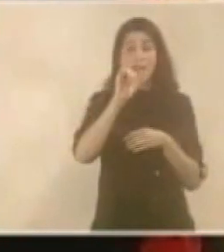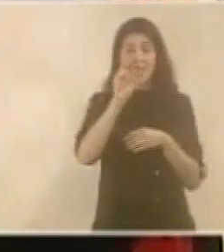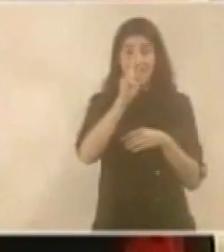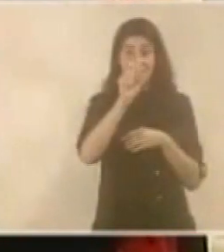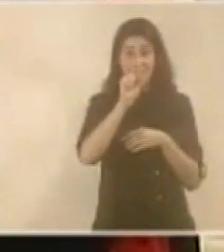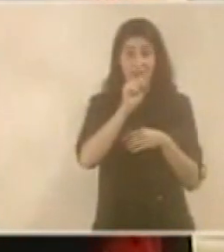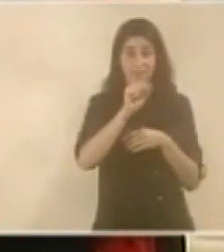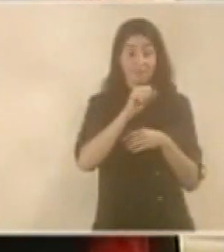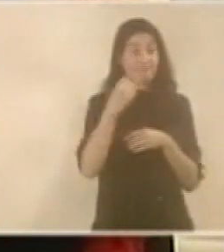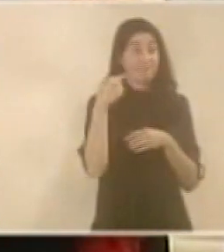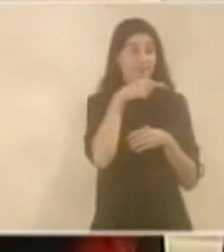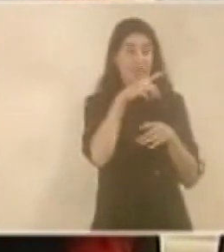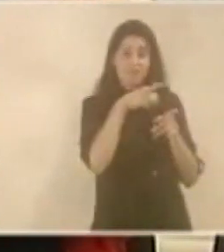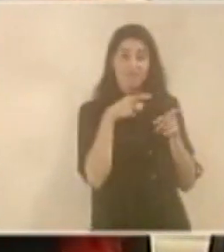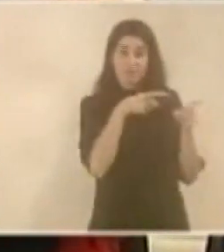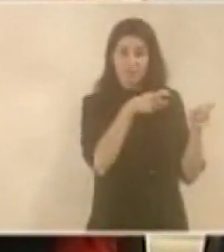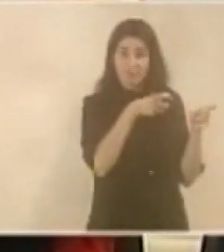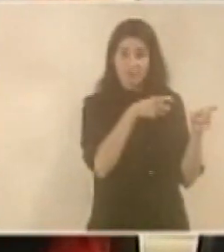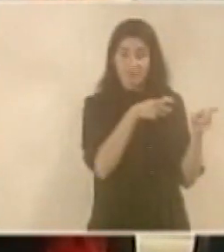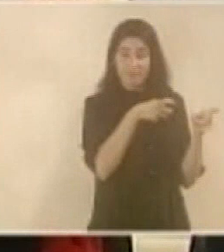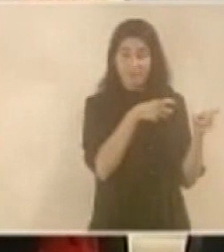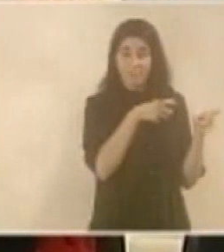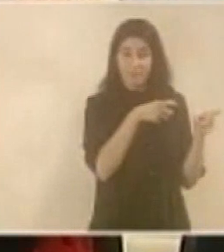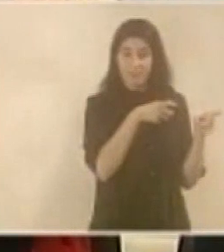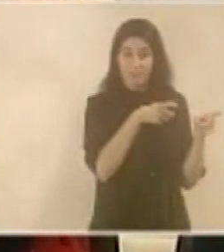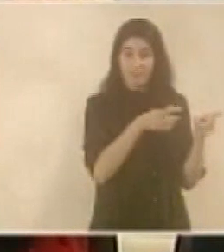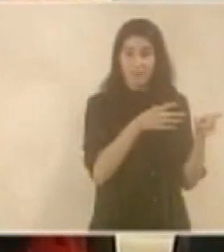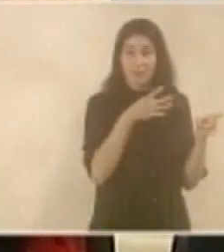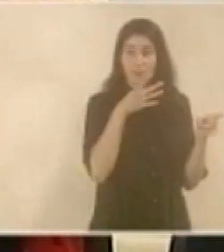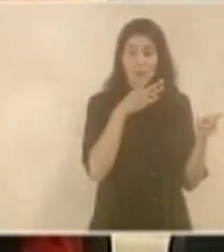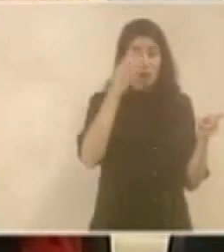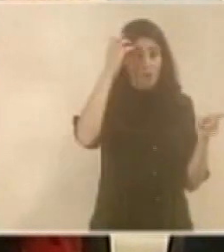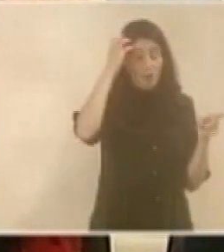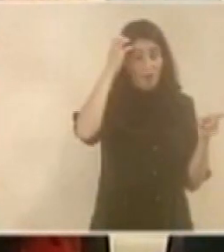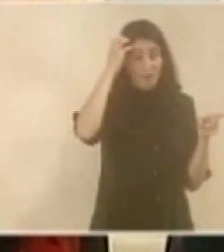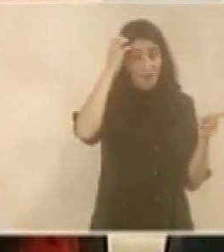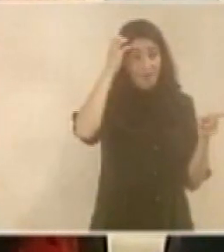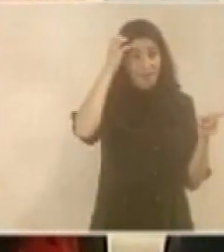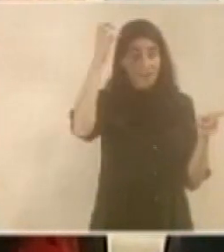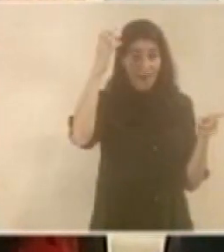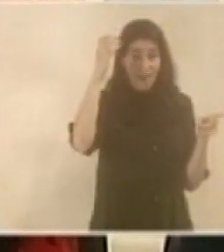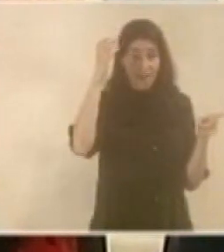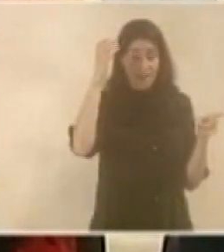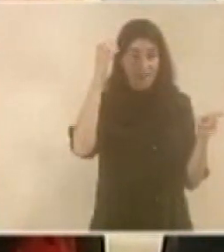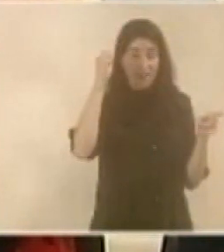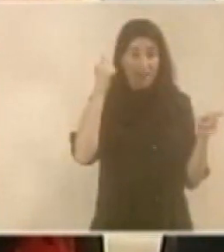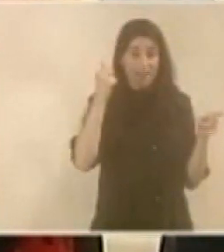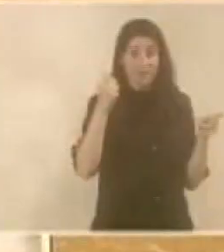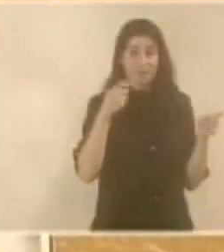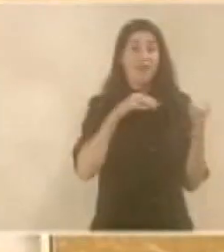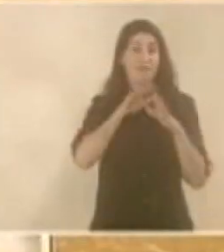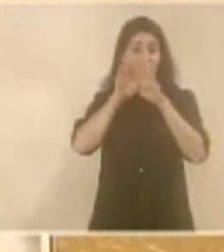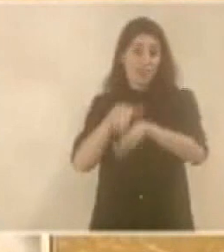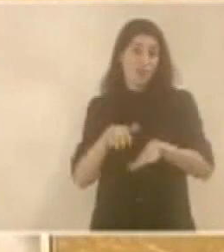rey, el rey de España. Era un español, pero nacido en América, odiado por los criollos y olvidado